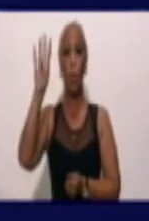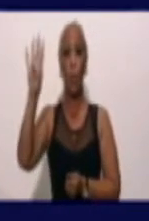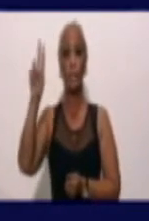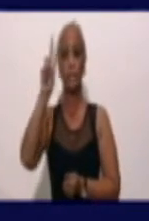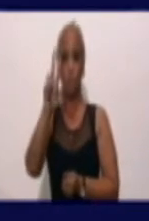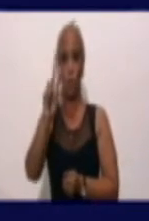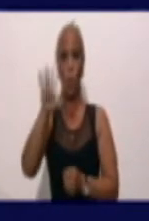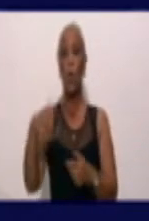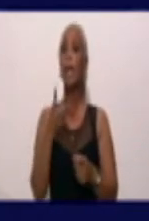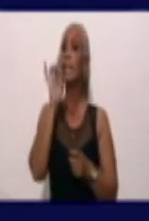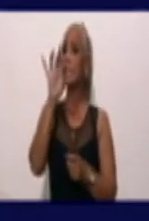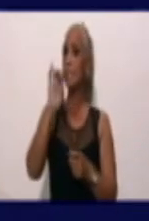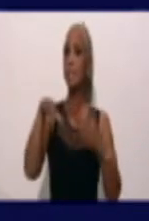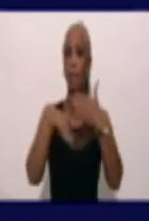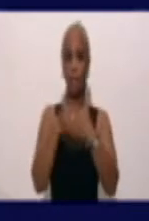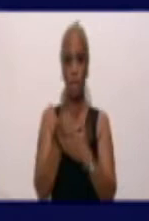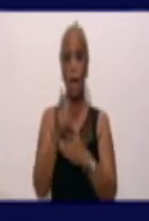15 días y